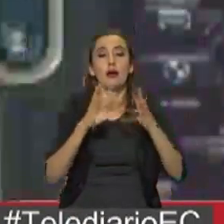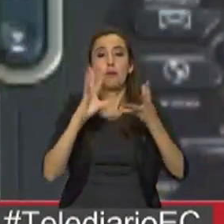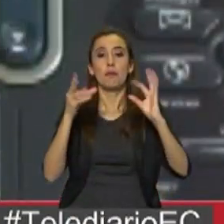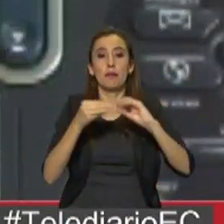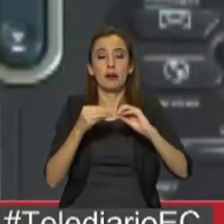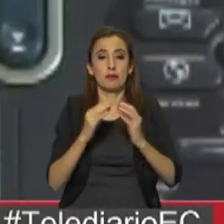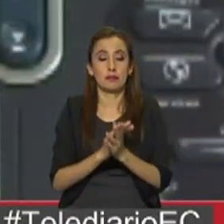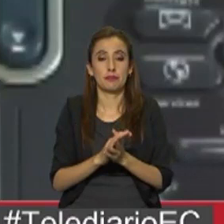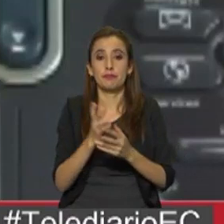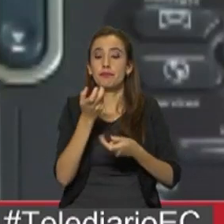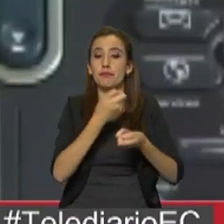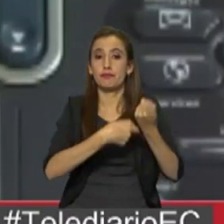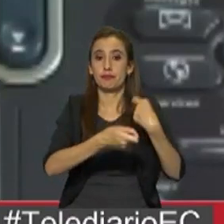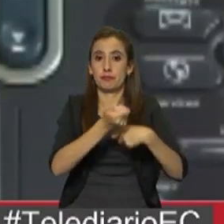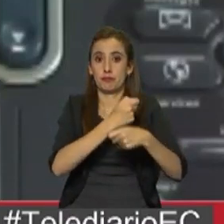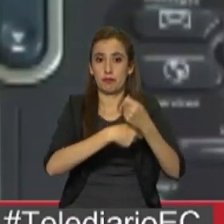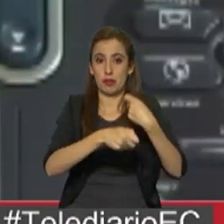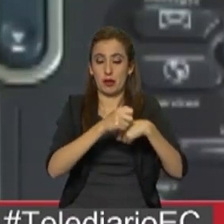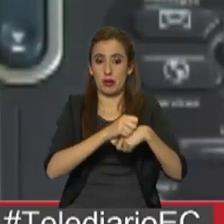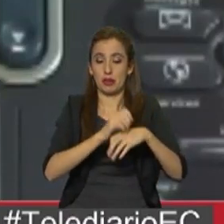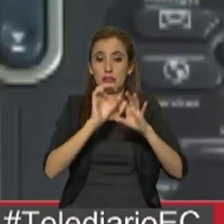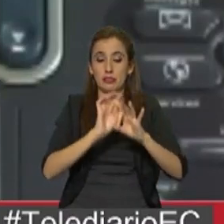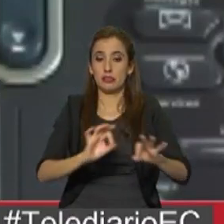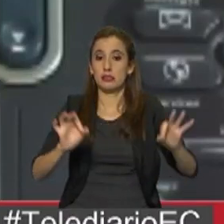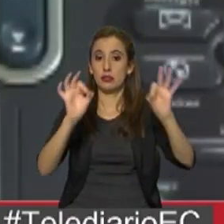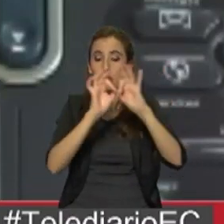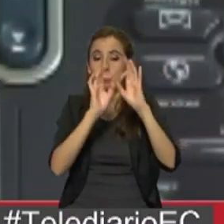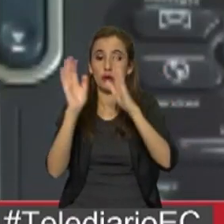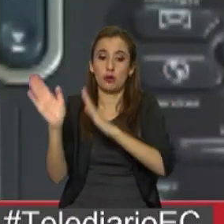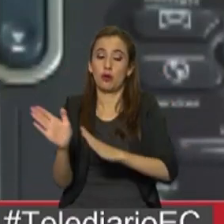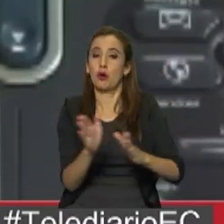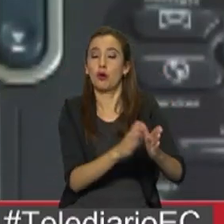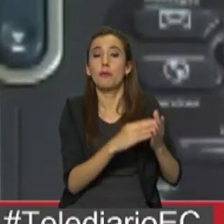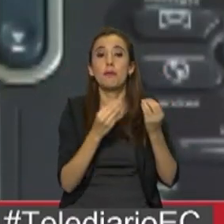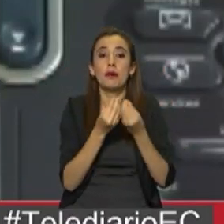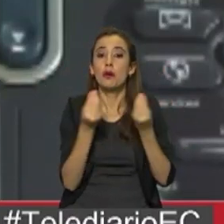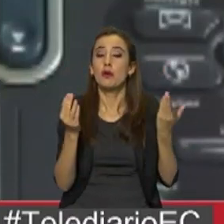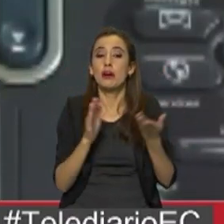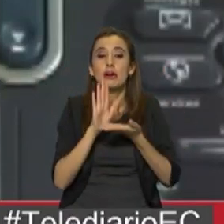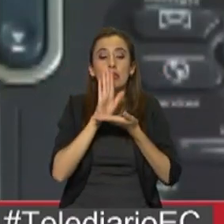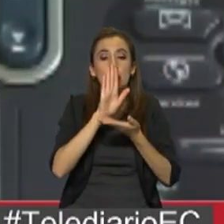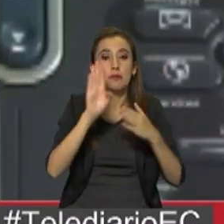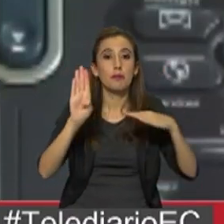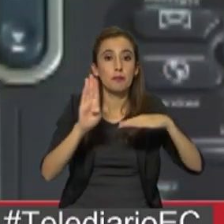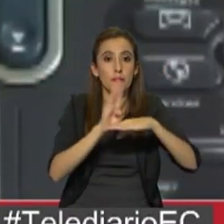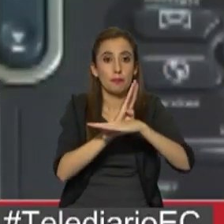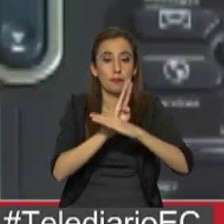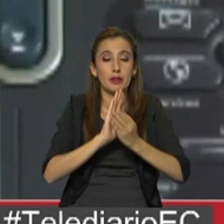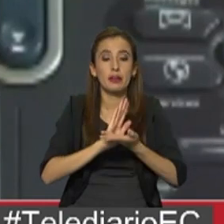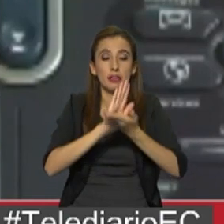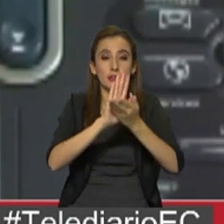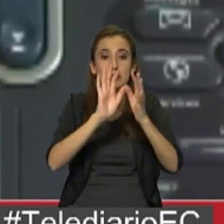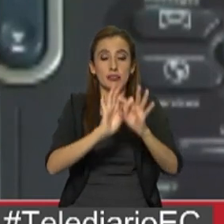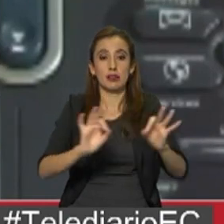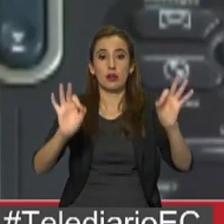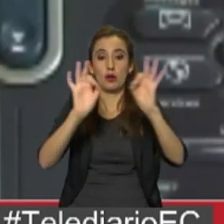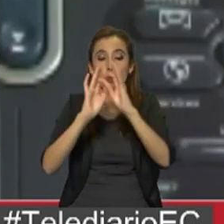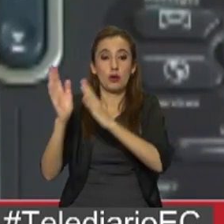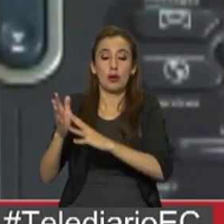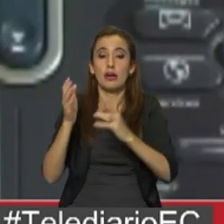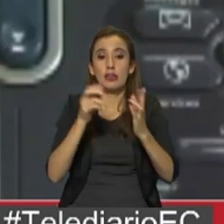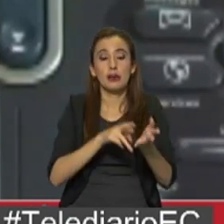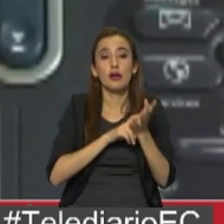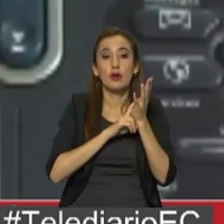negociación va a ser una negociación particular en el 10.5 puntos uno pone ahí no solamente llena los requisitos